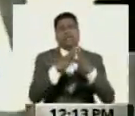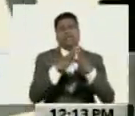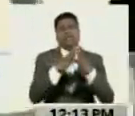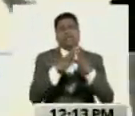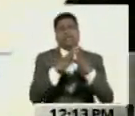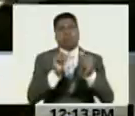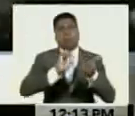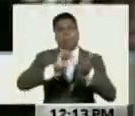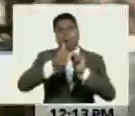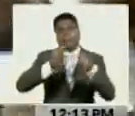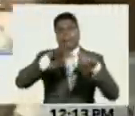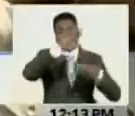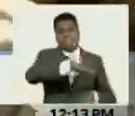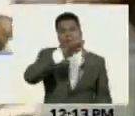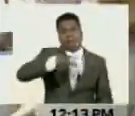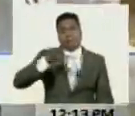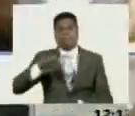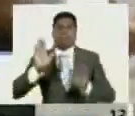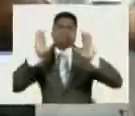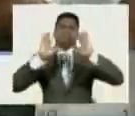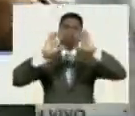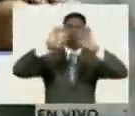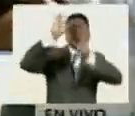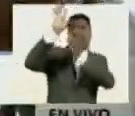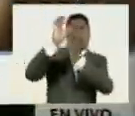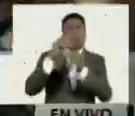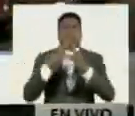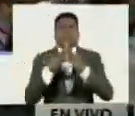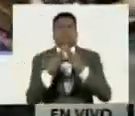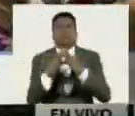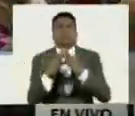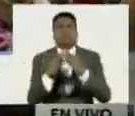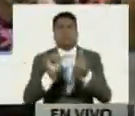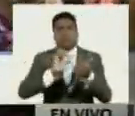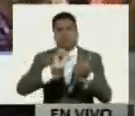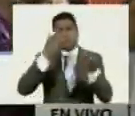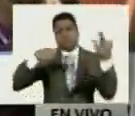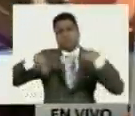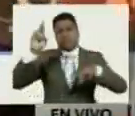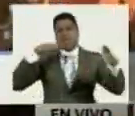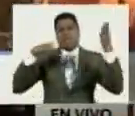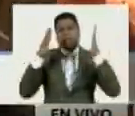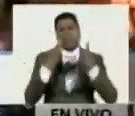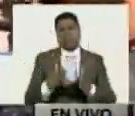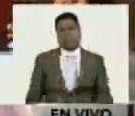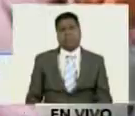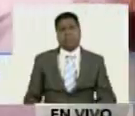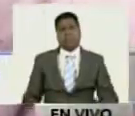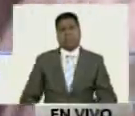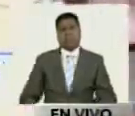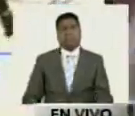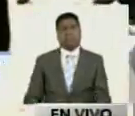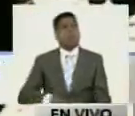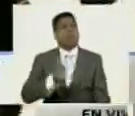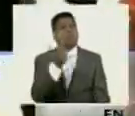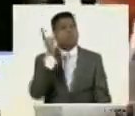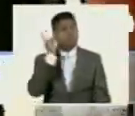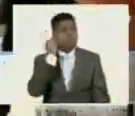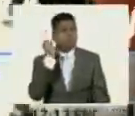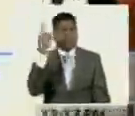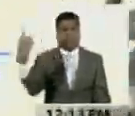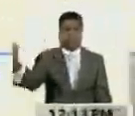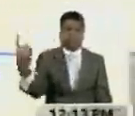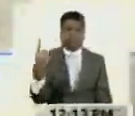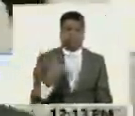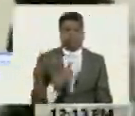en recreativos. Tenemos al gran Movimiento Nacional de Recreadores y Recreadoras. Por aquí me acompaña Reinimar. Va a ver,